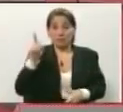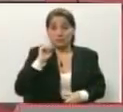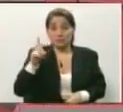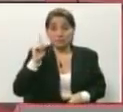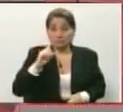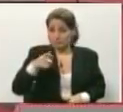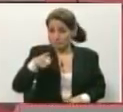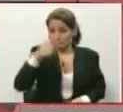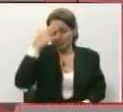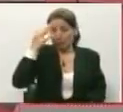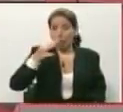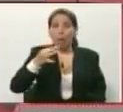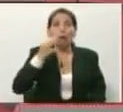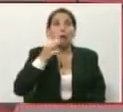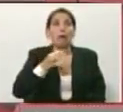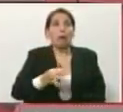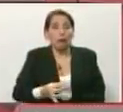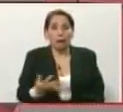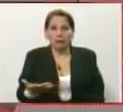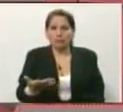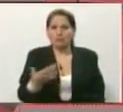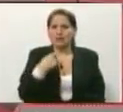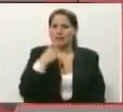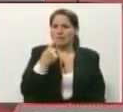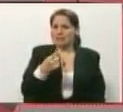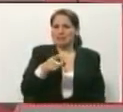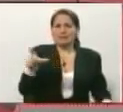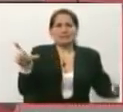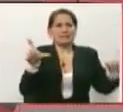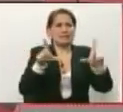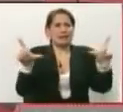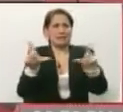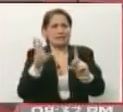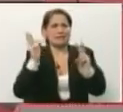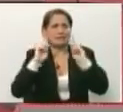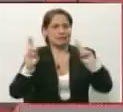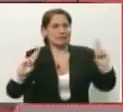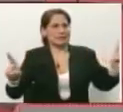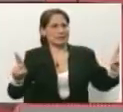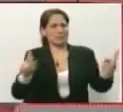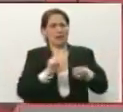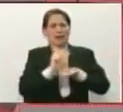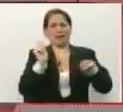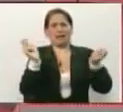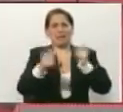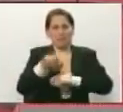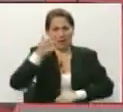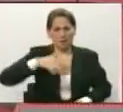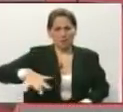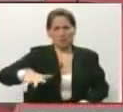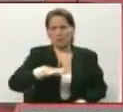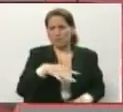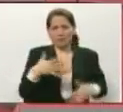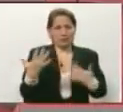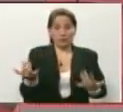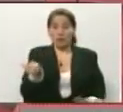Ellos creen que lo que digan los medios puede sustituir al pueblo. Qué